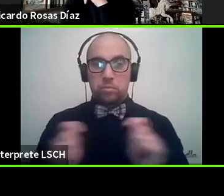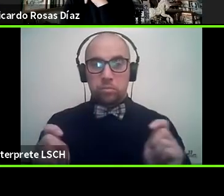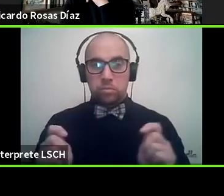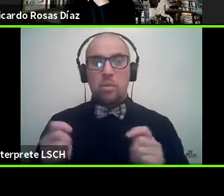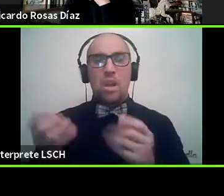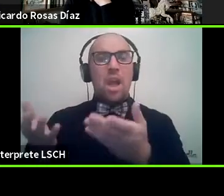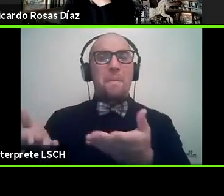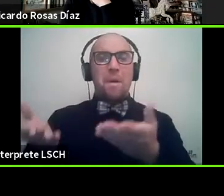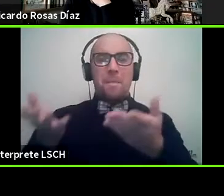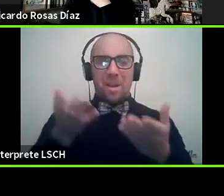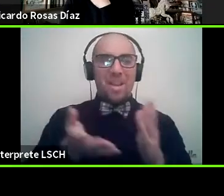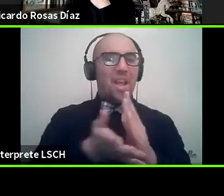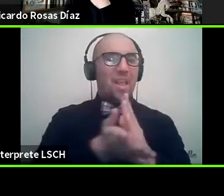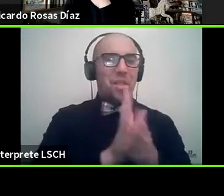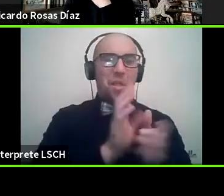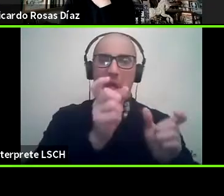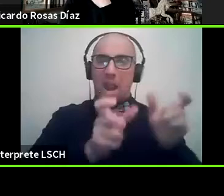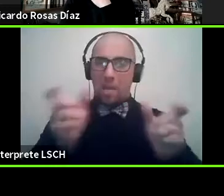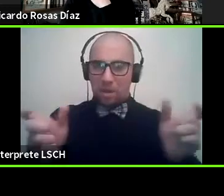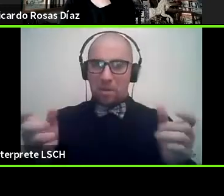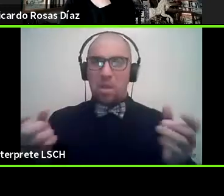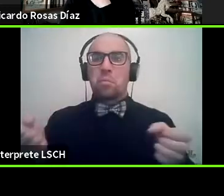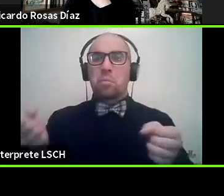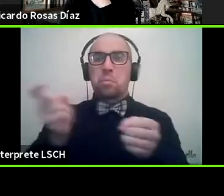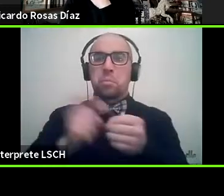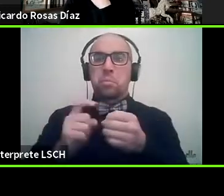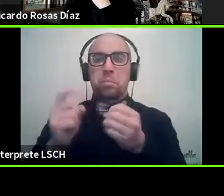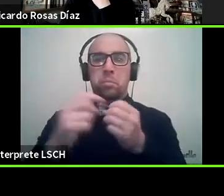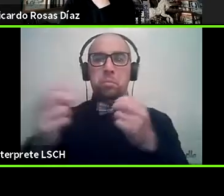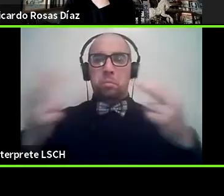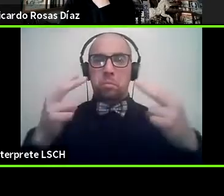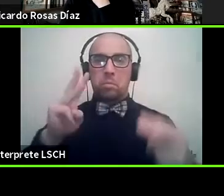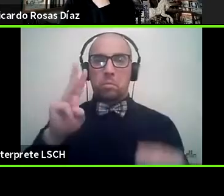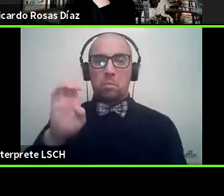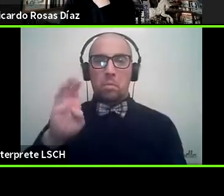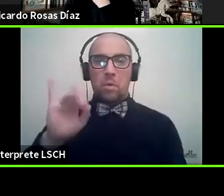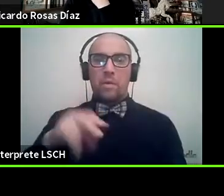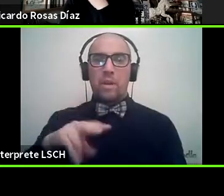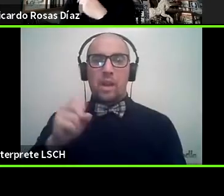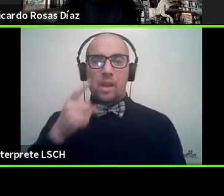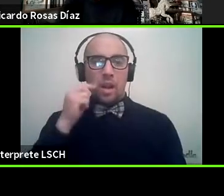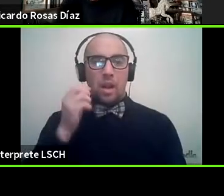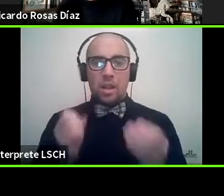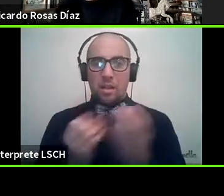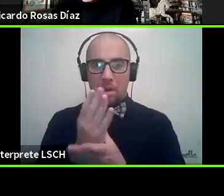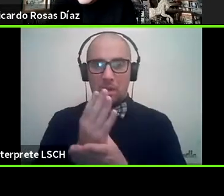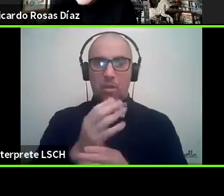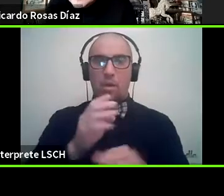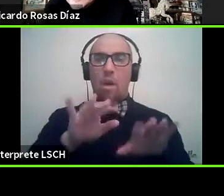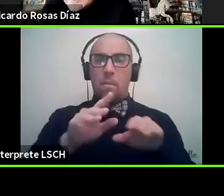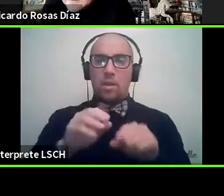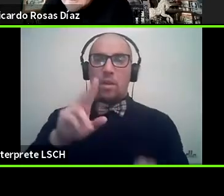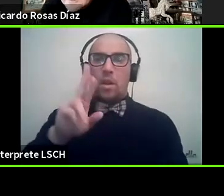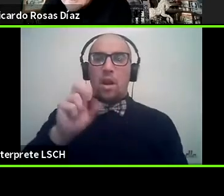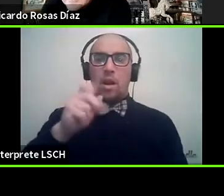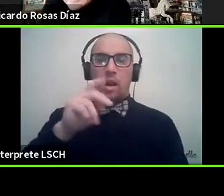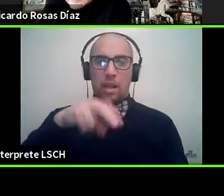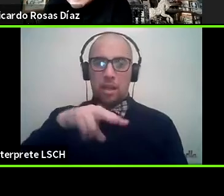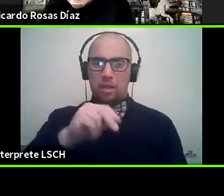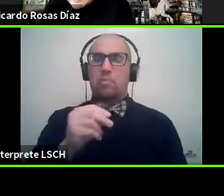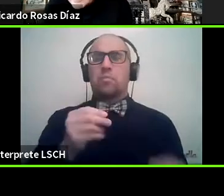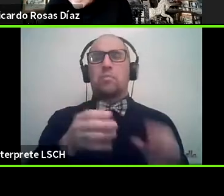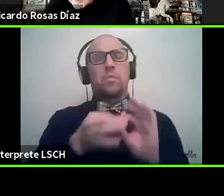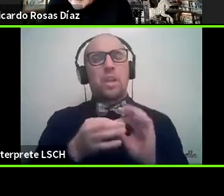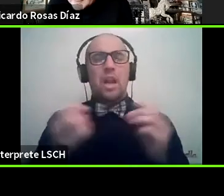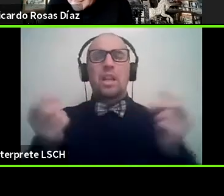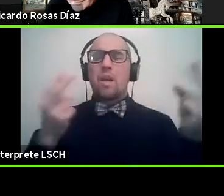Bienvenida a todas las personas que se están conectando al webinar de lanzamiento de la aplicación Rakin. Muchas gracias por estar acá,